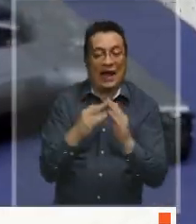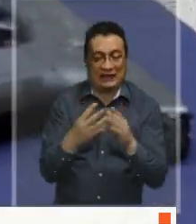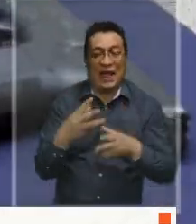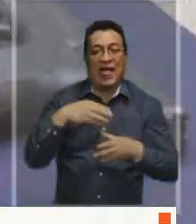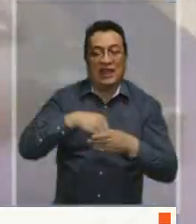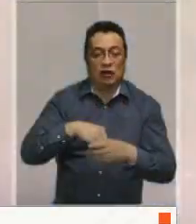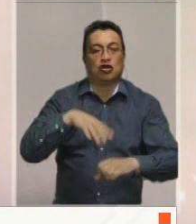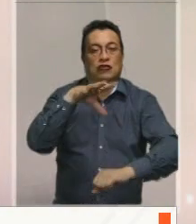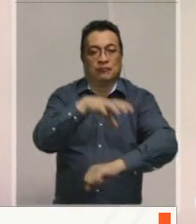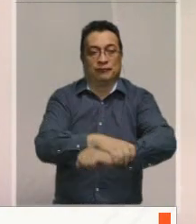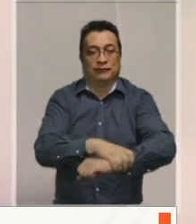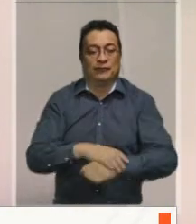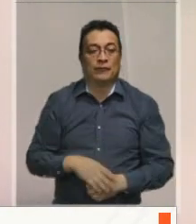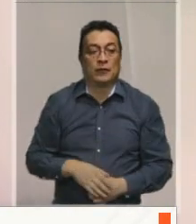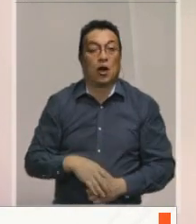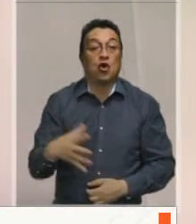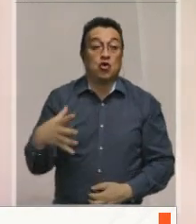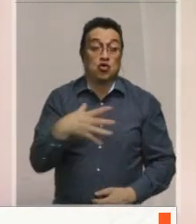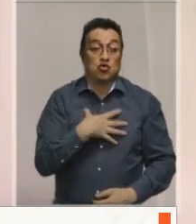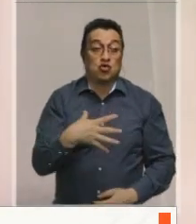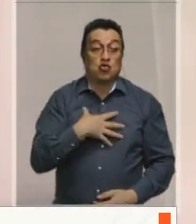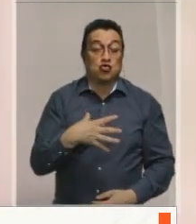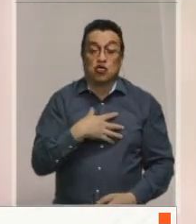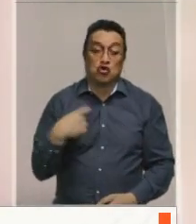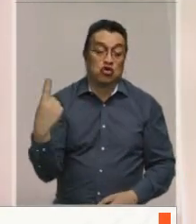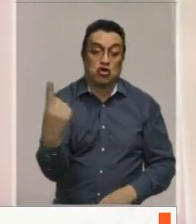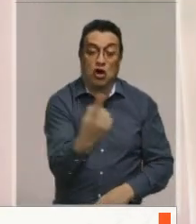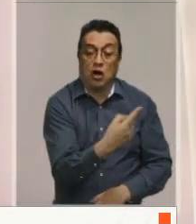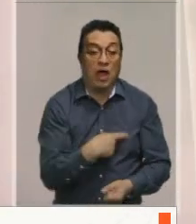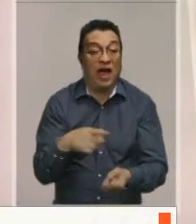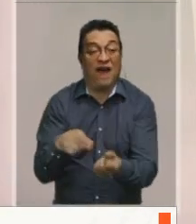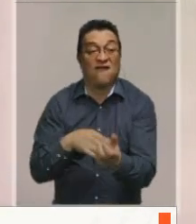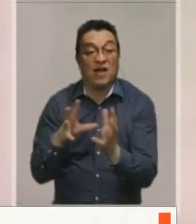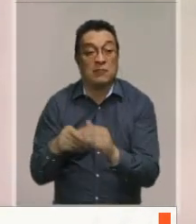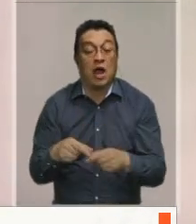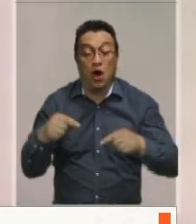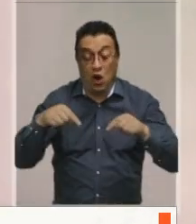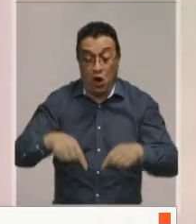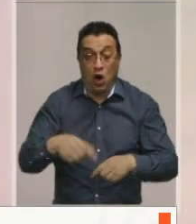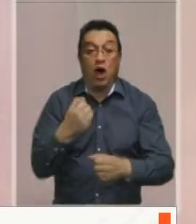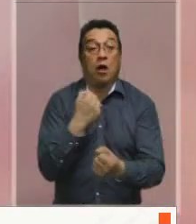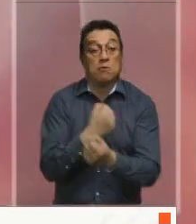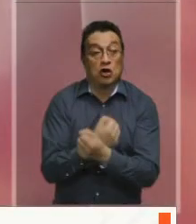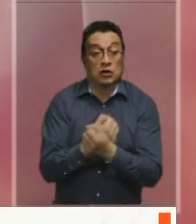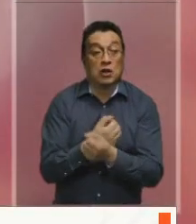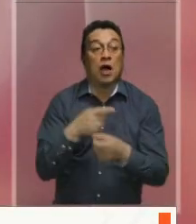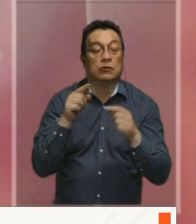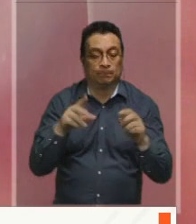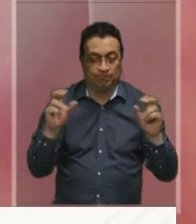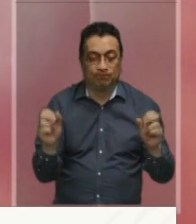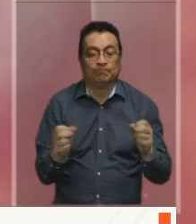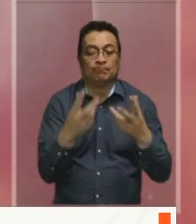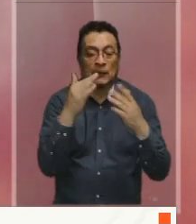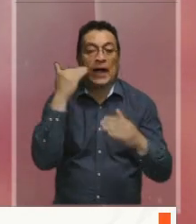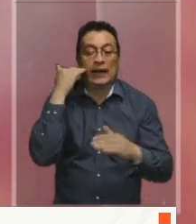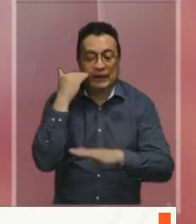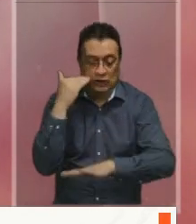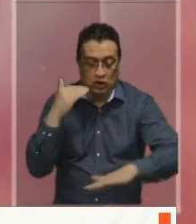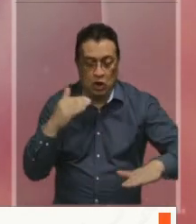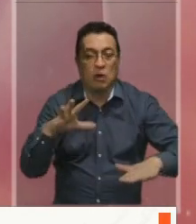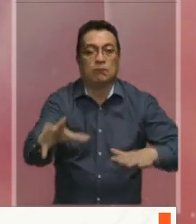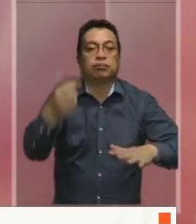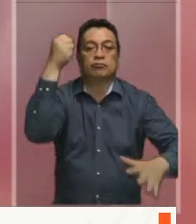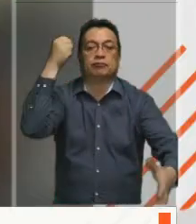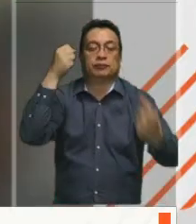detenido. Horas de terror para toda una familia. Recién hoy la policía logró rescatar con vida a los menores secuestrados,